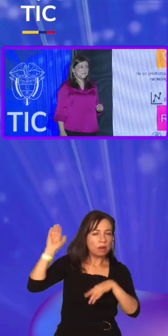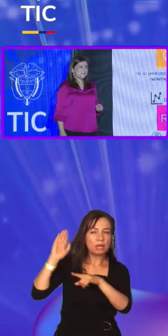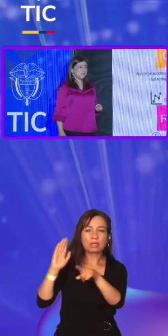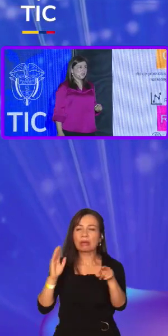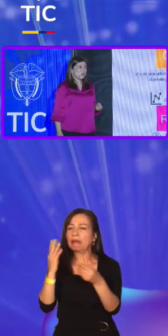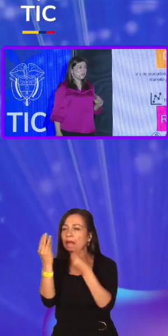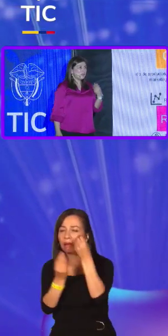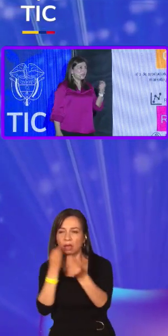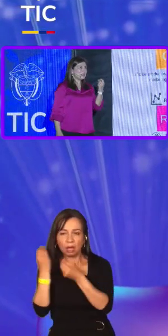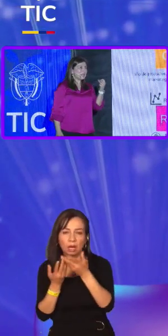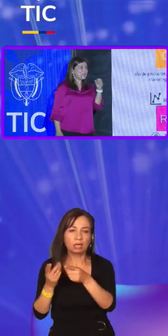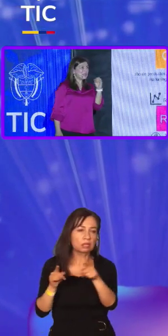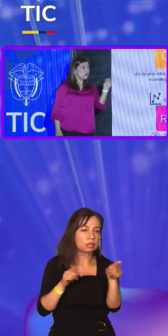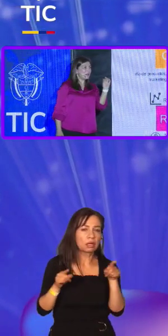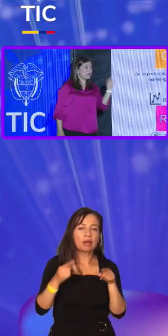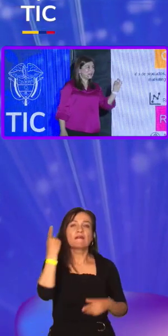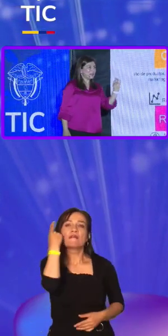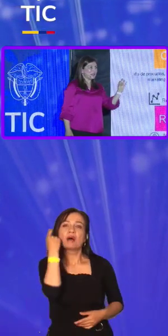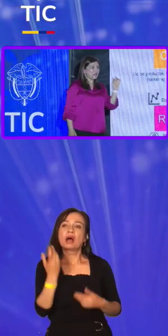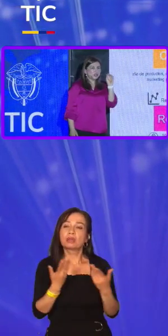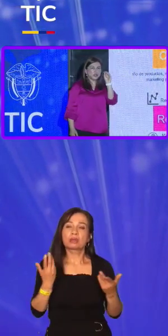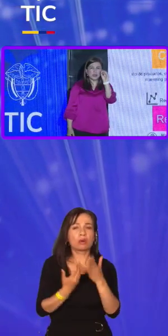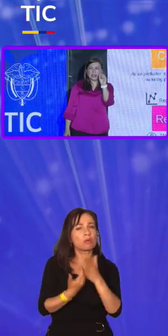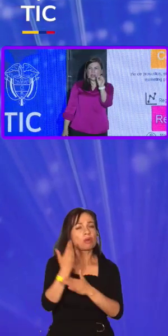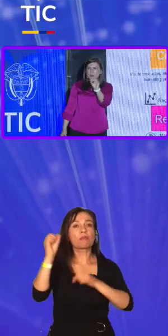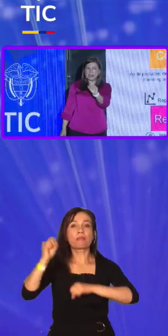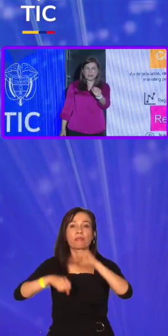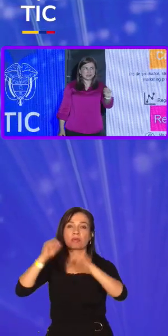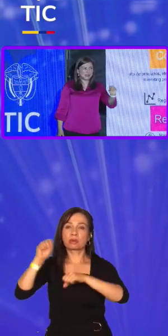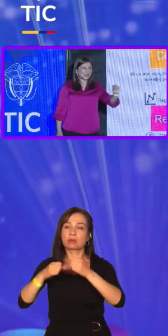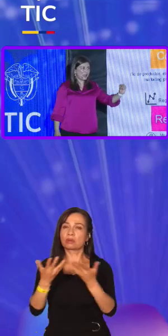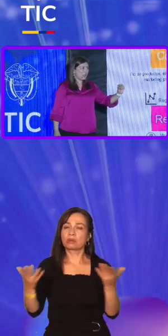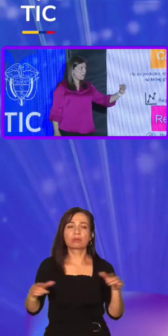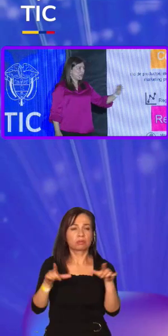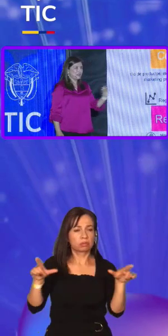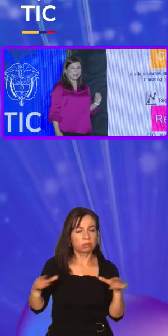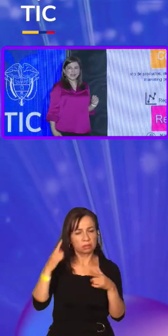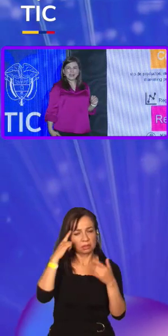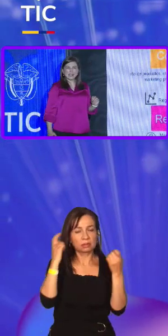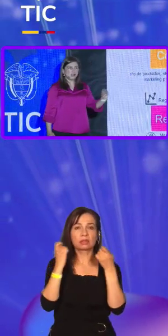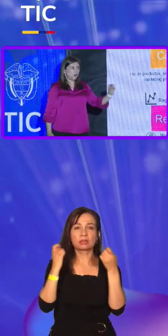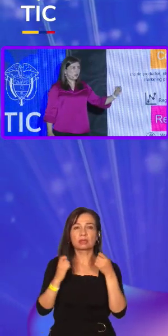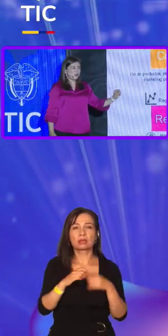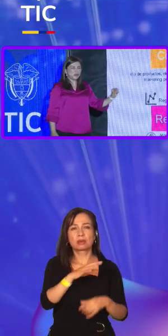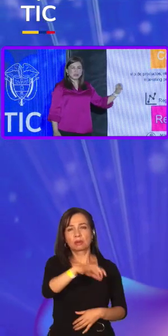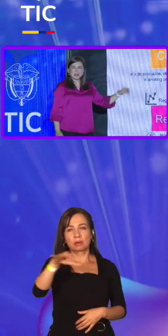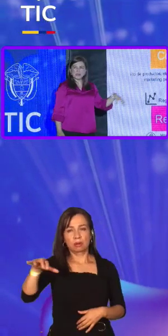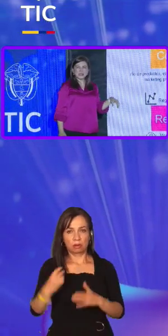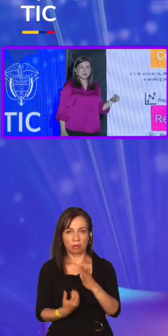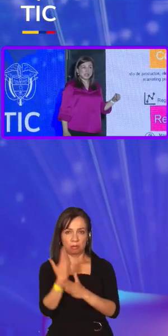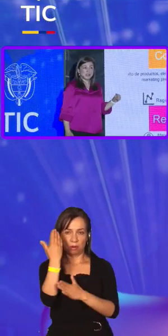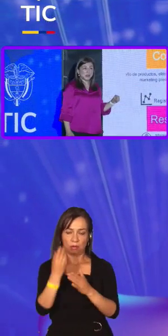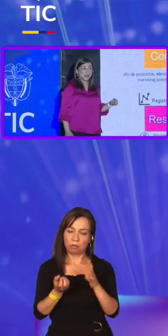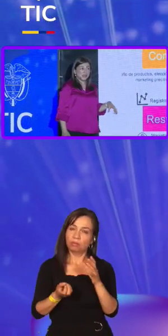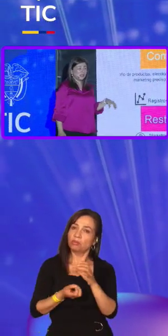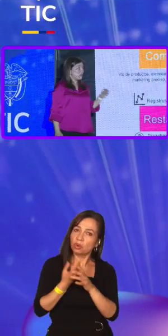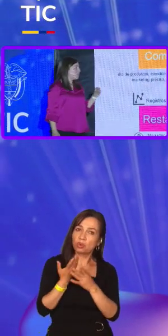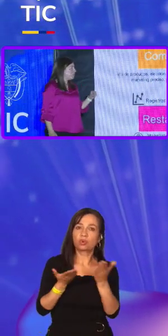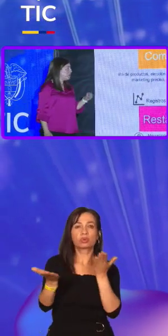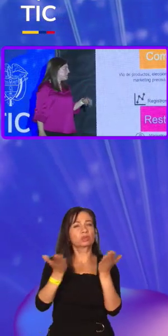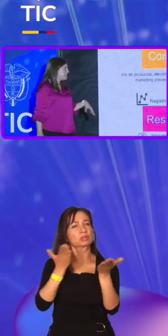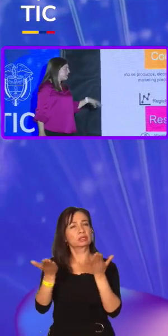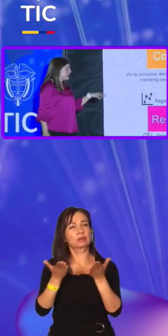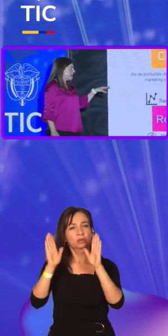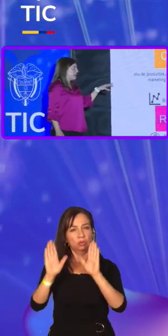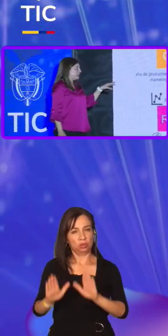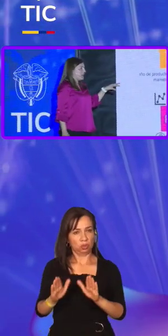falta. ¿Dónde podría estar esa nueva alternativa? ¿Dónde la ubico estratégicamente, ese nuevo producto, ese nuevo servicio?